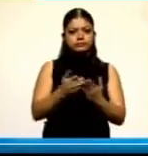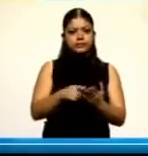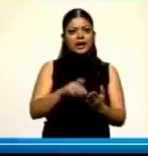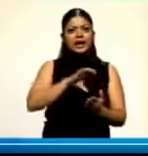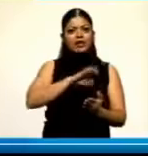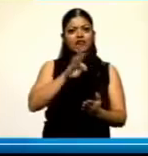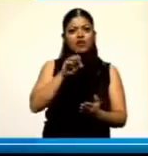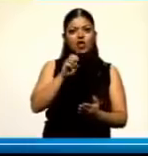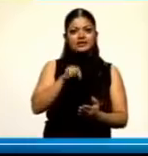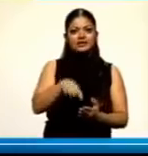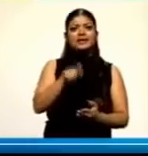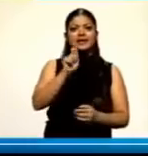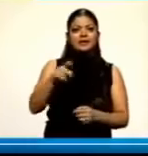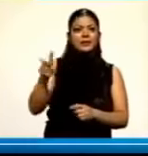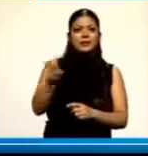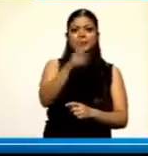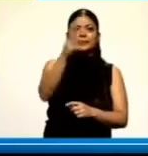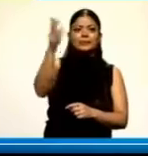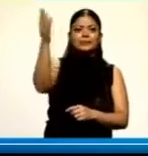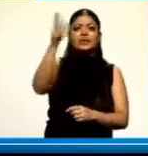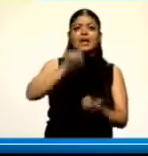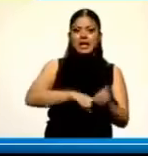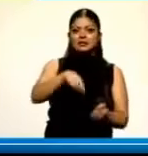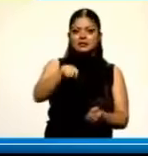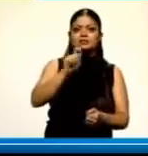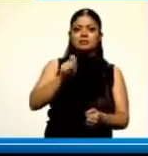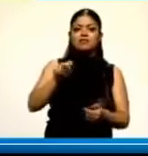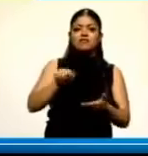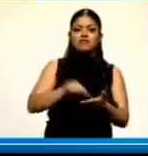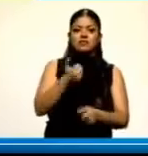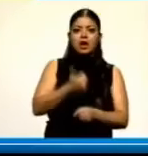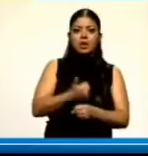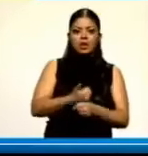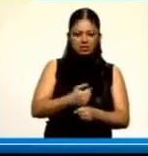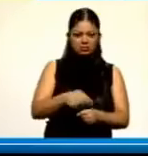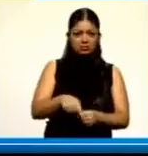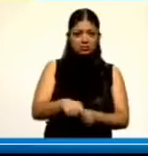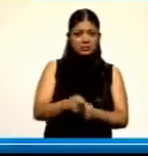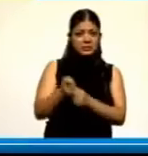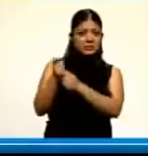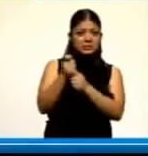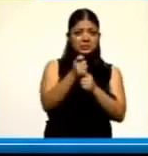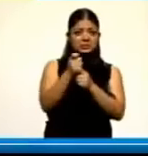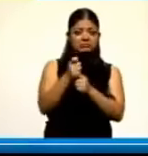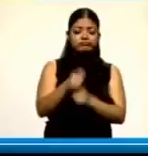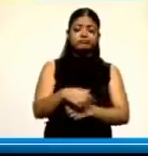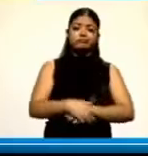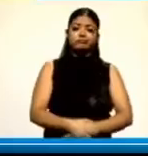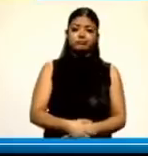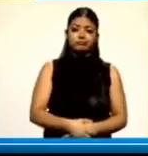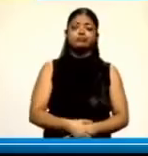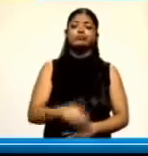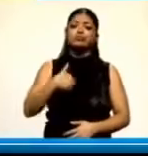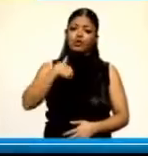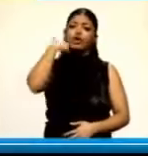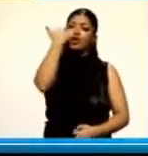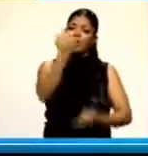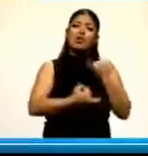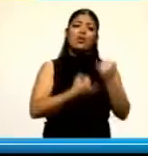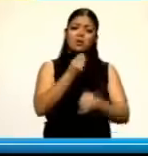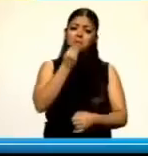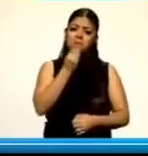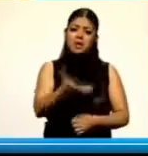Esta es una cometa. Espero que lo disfrutes, hijo. Firma el abuelo. ¿Una cometa? ¡Oh, cielos! Quería un juguete